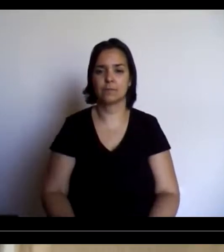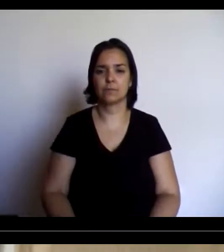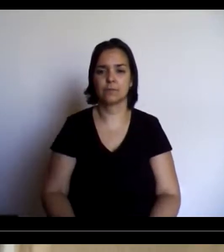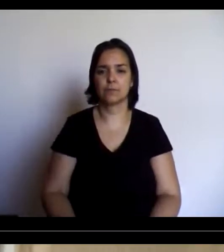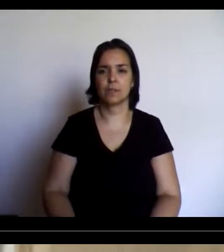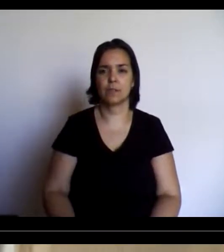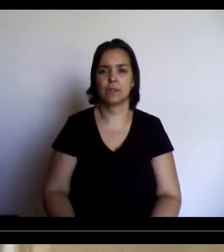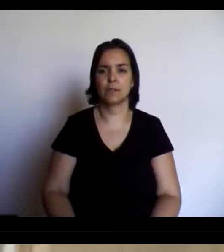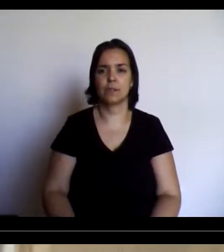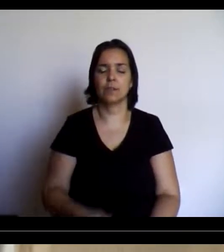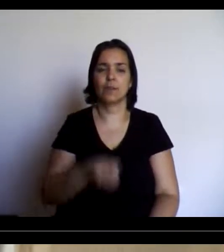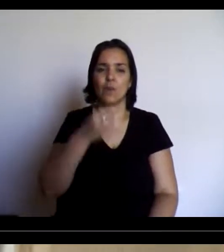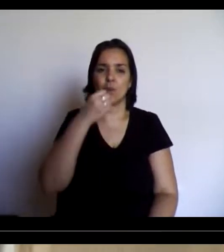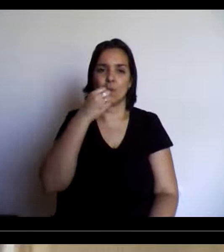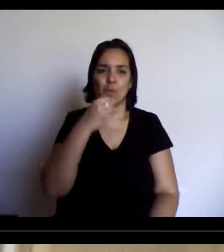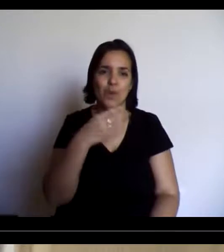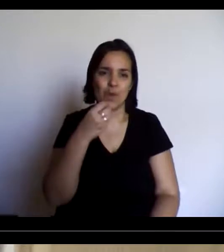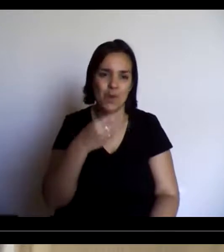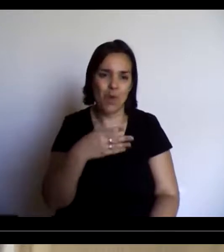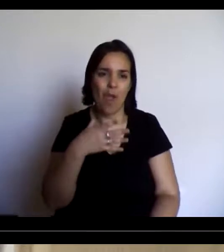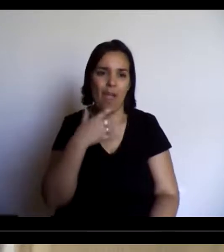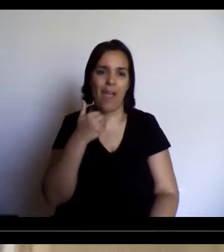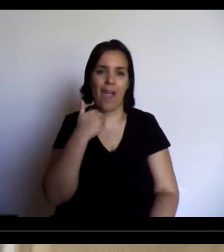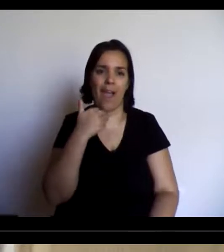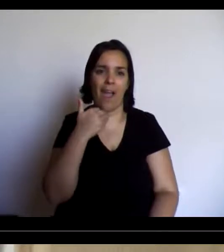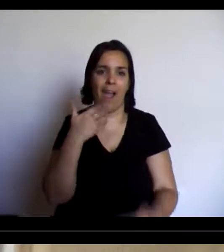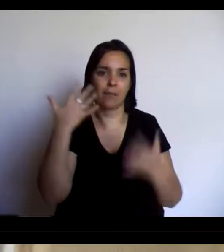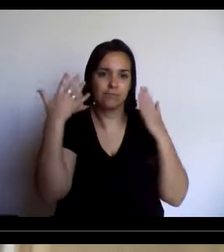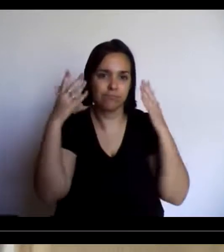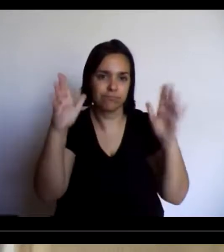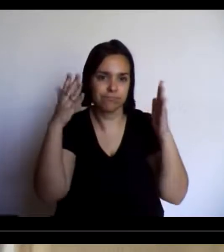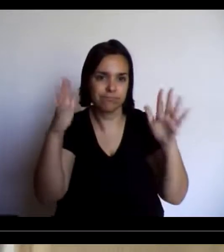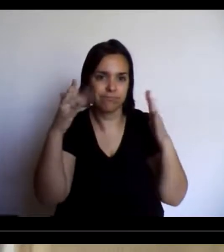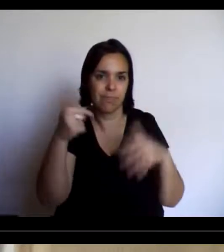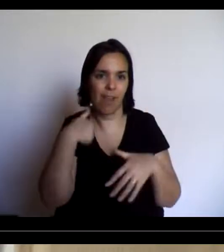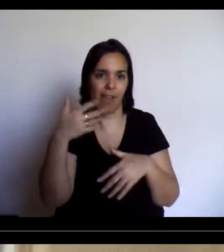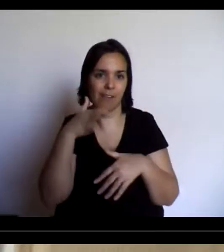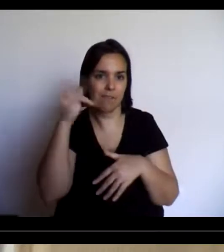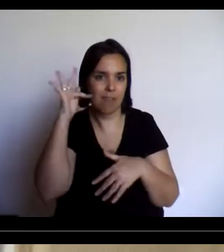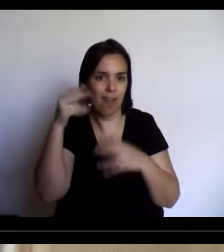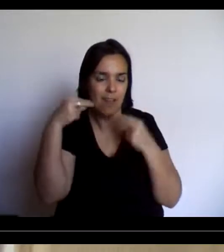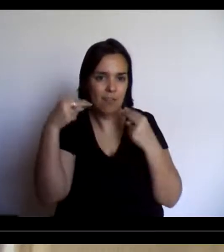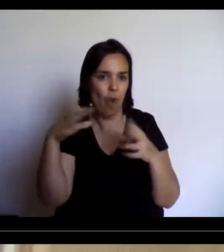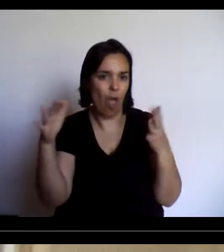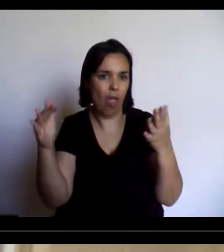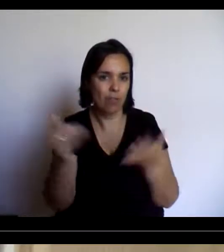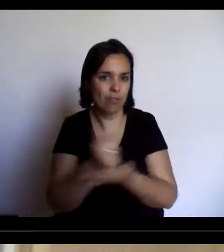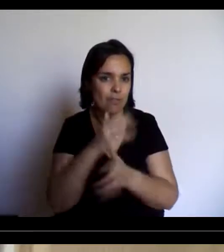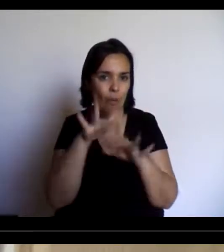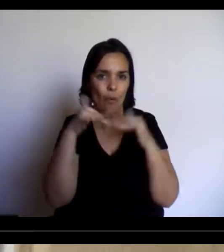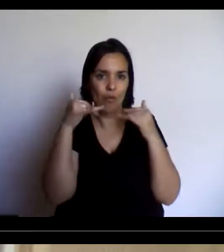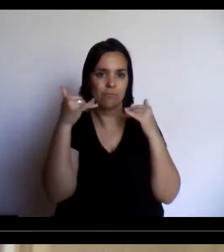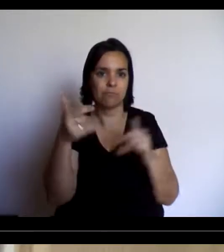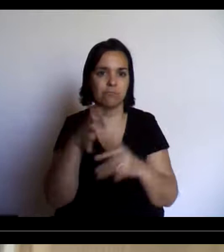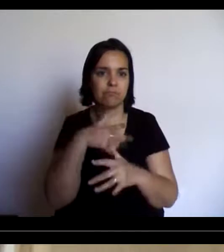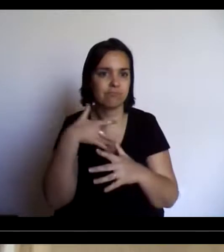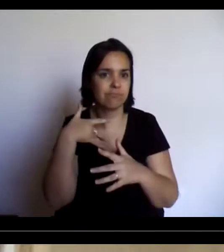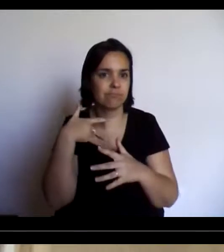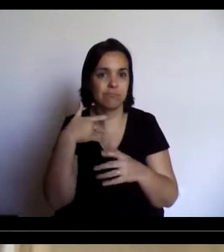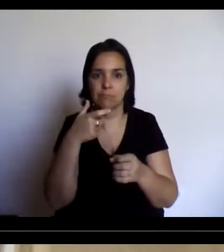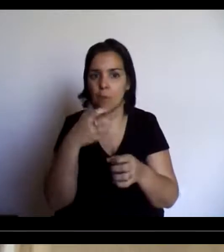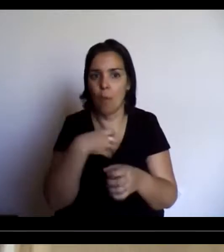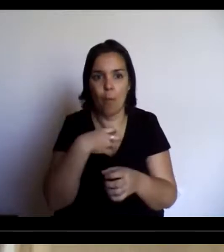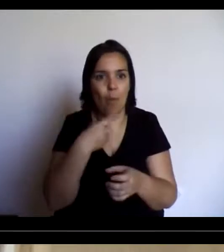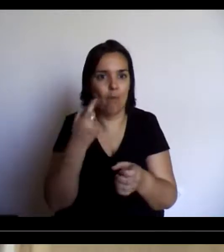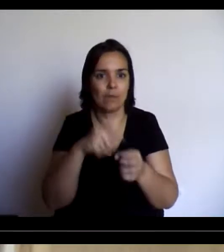Bueno, esa es una reivindicación que se hace a través de FEMPES y diputaciones en todos los foros en los que tenemos ocasión de participar.